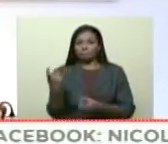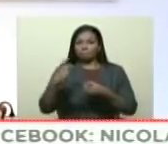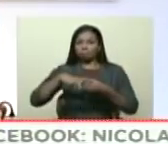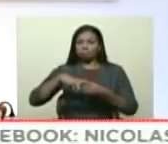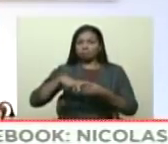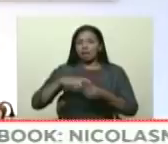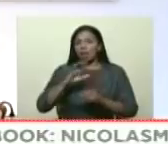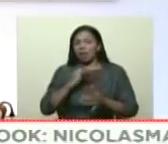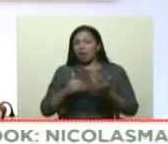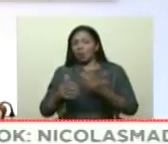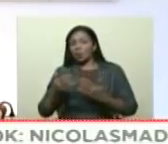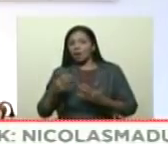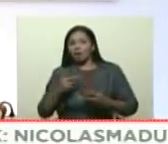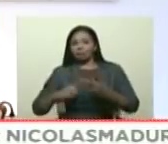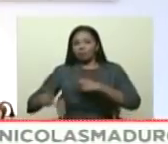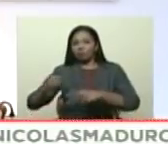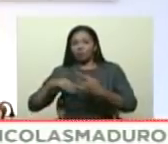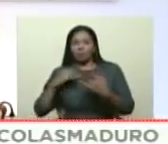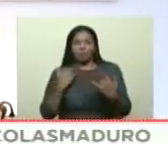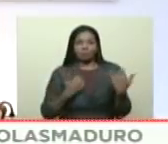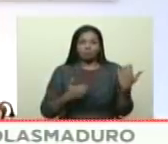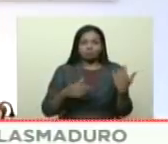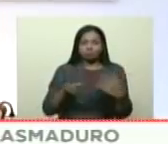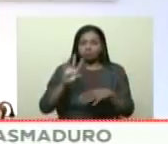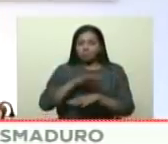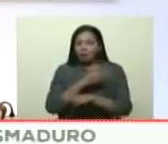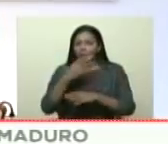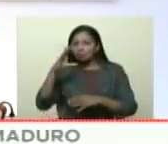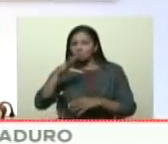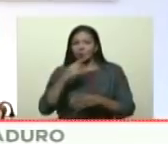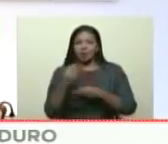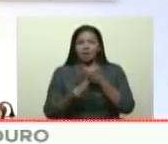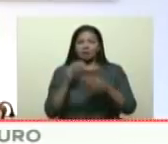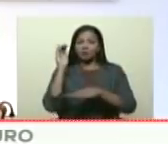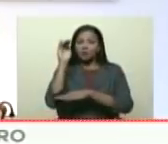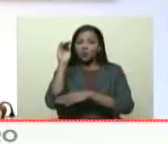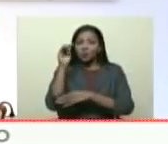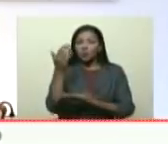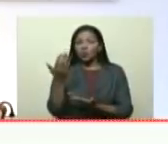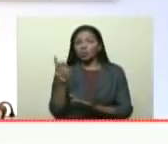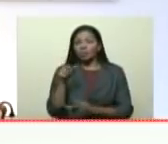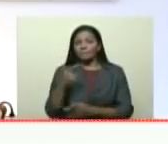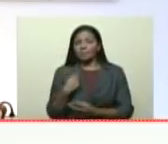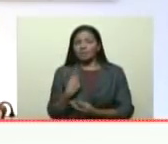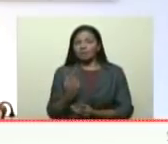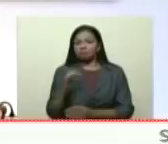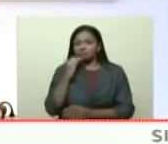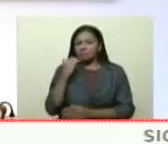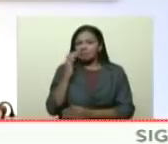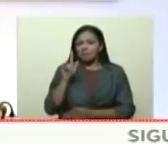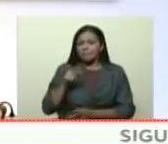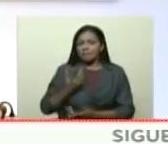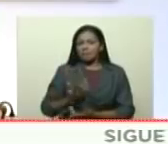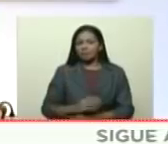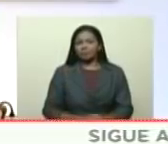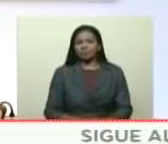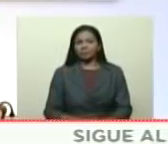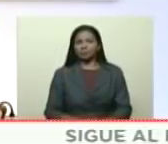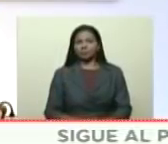de las producciones discográficas que él haga en el futuro más reciente,